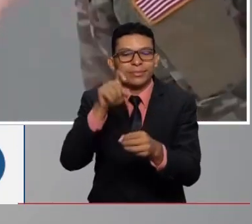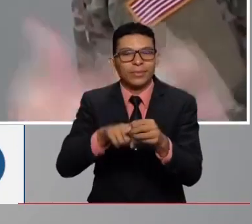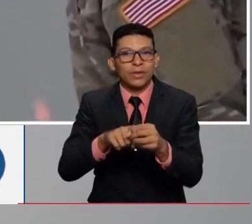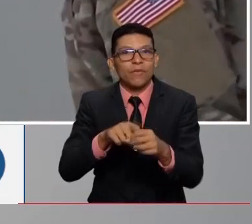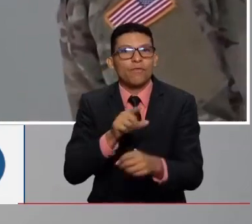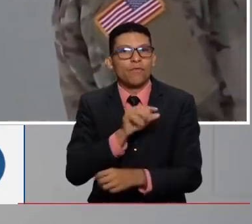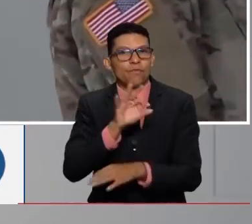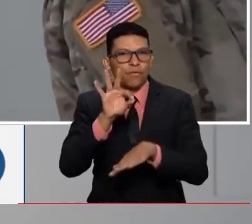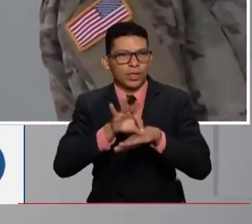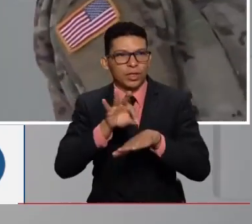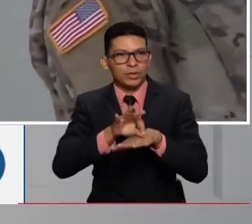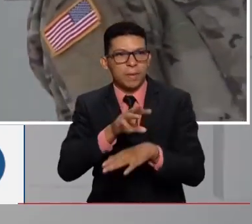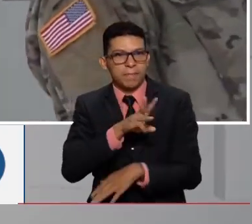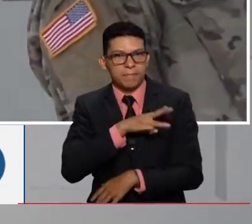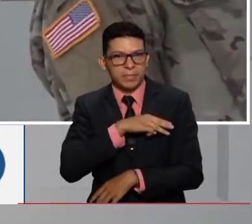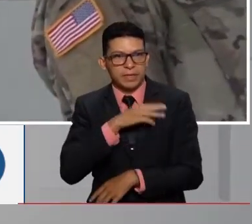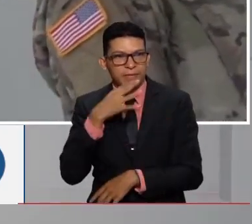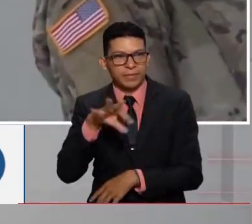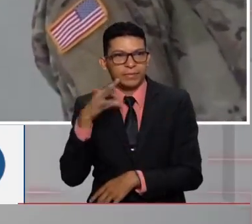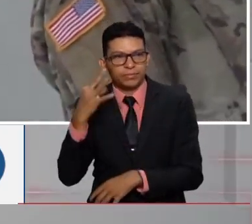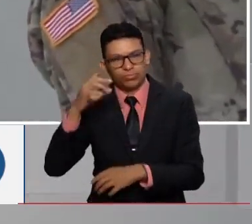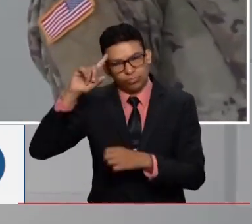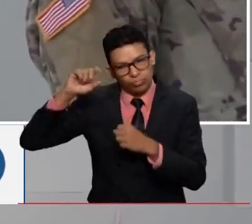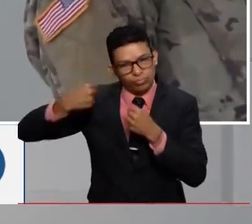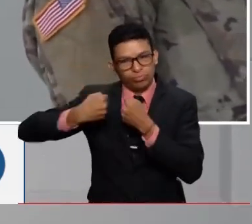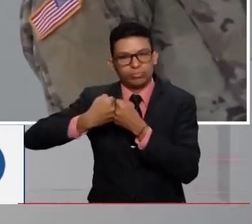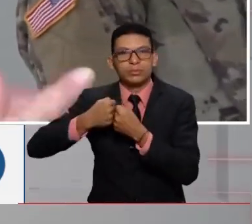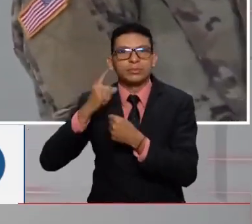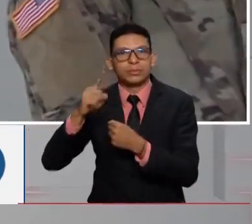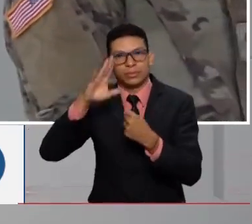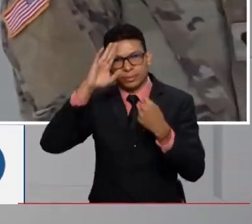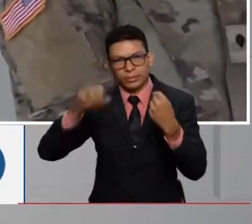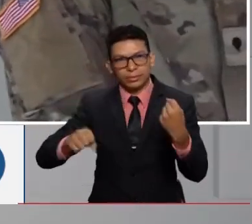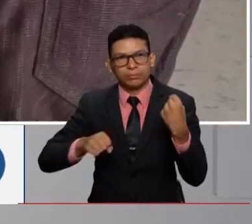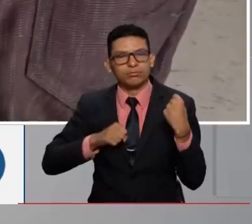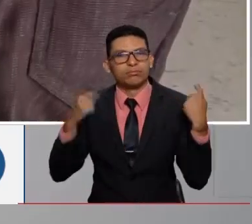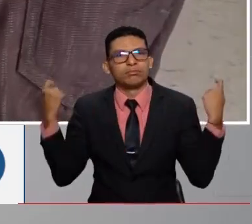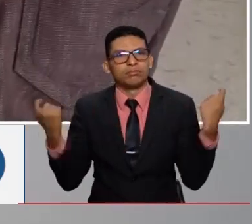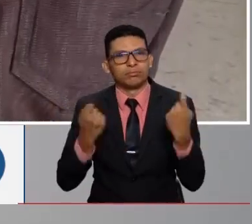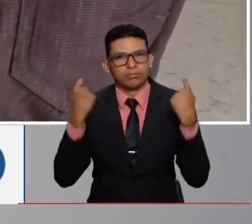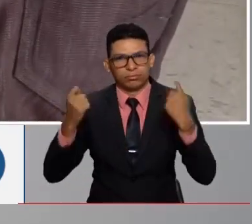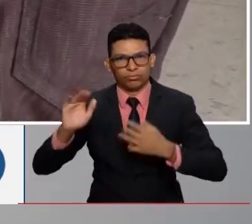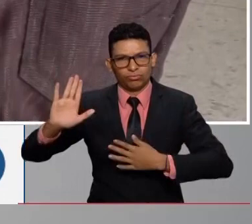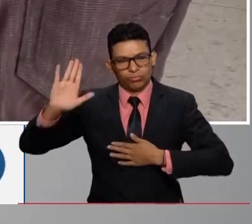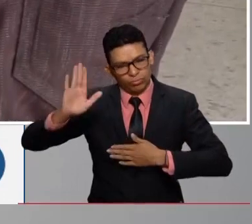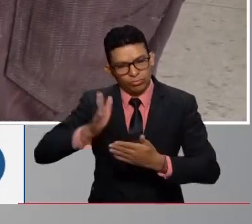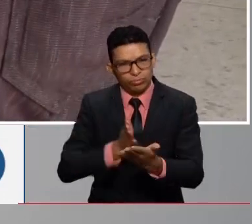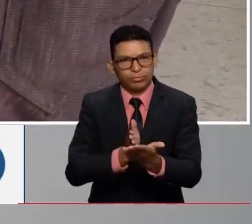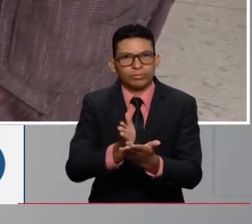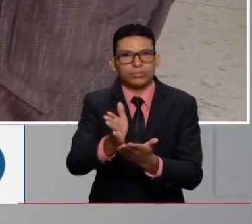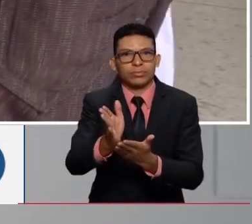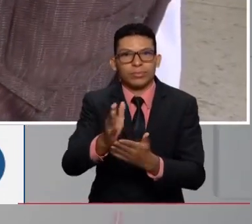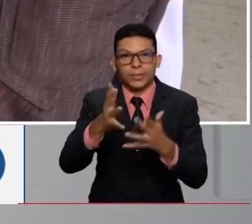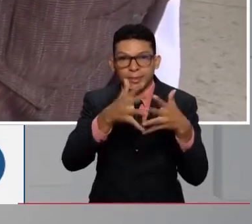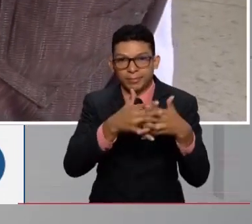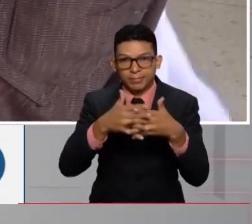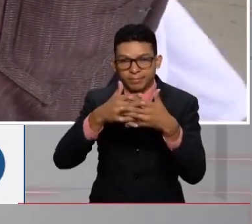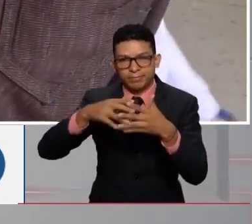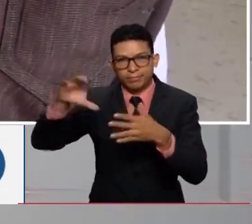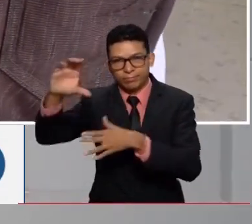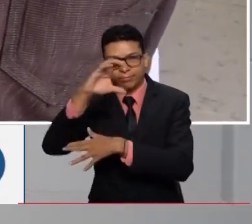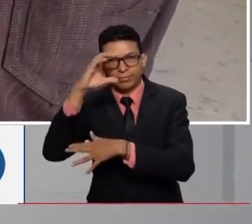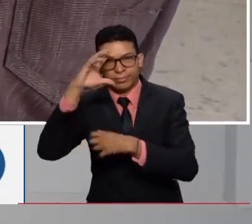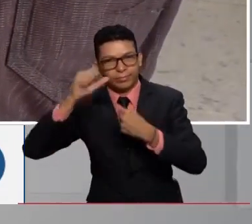País, articulados con el Comando General de las Fuerzas Militares en la campaña Promesa Continua de Estados Unidos y